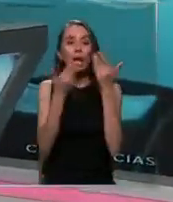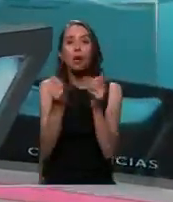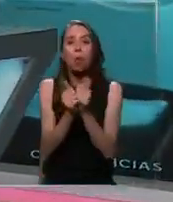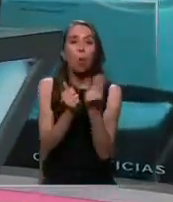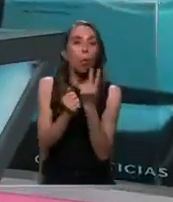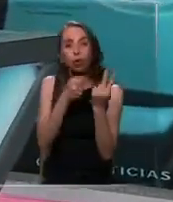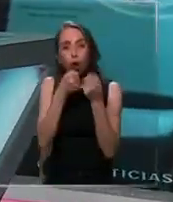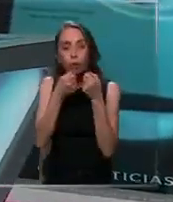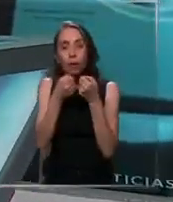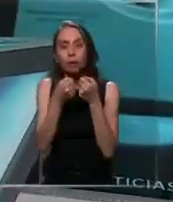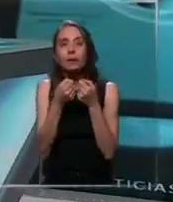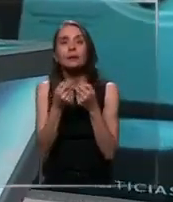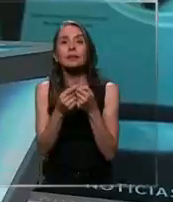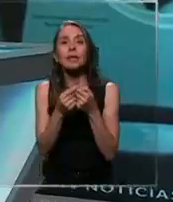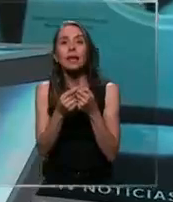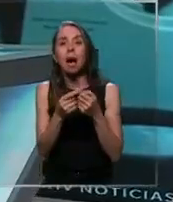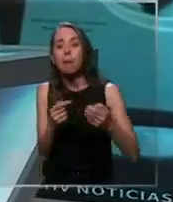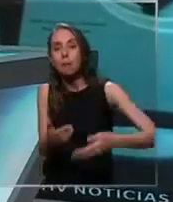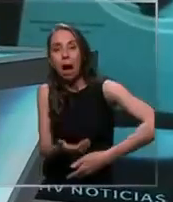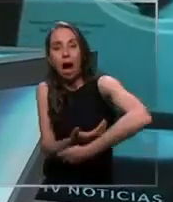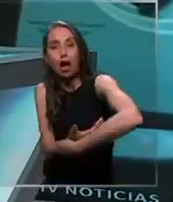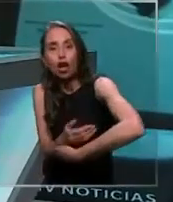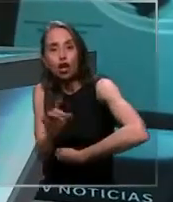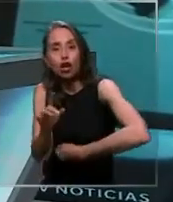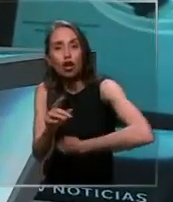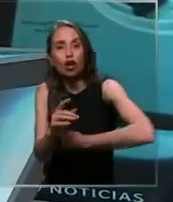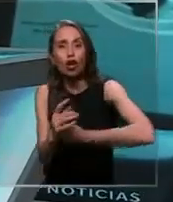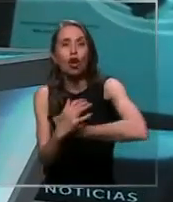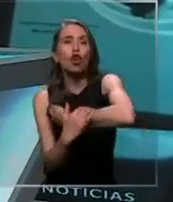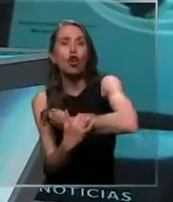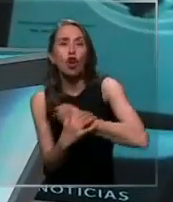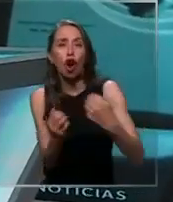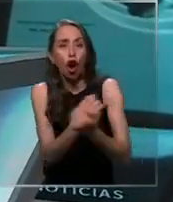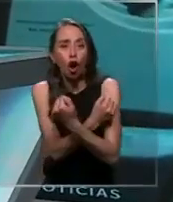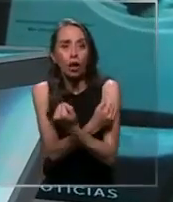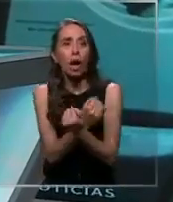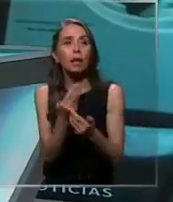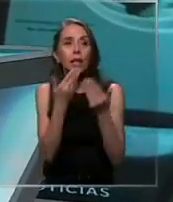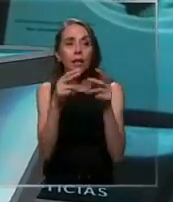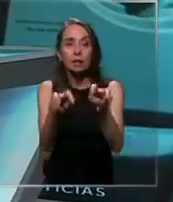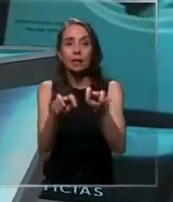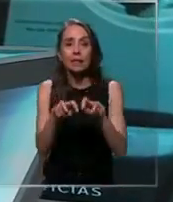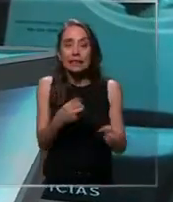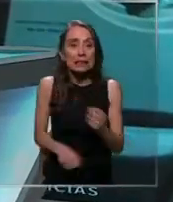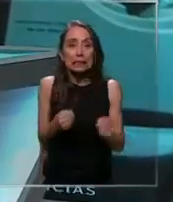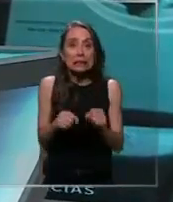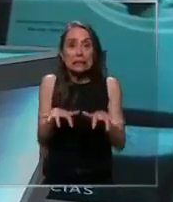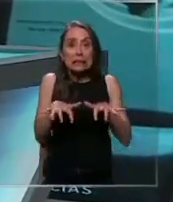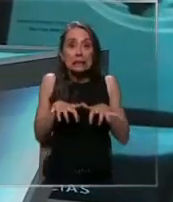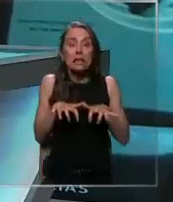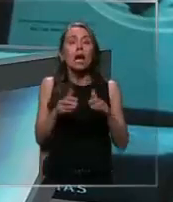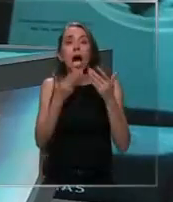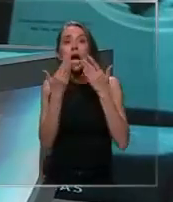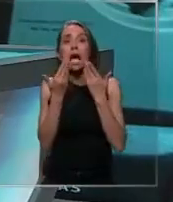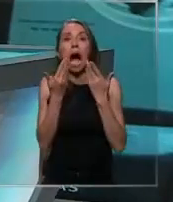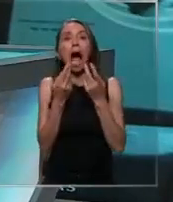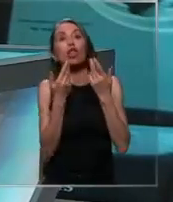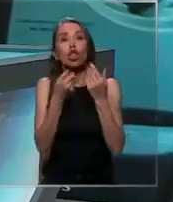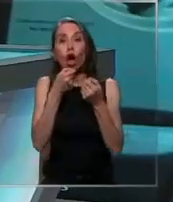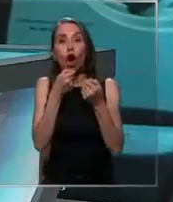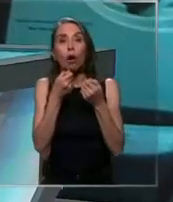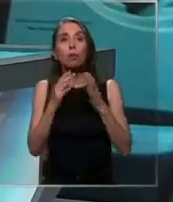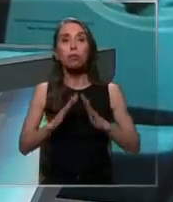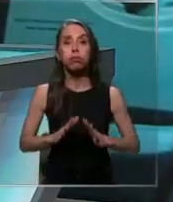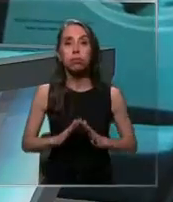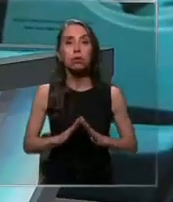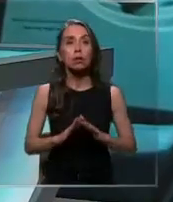de Colgando en tus manos. Pero la razón fue para tranquilizar a los pasajeros, porque en medio del